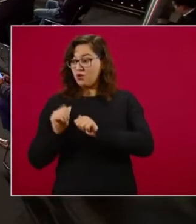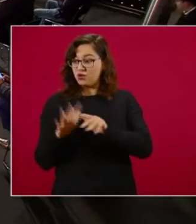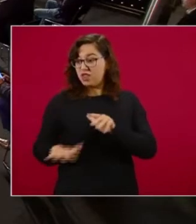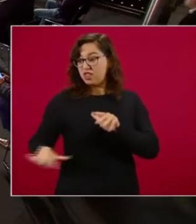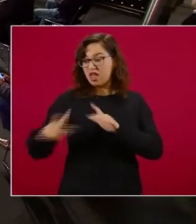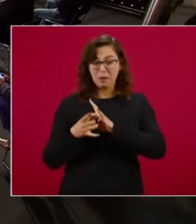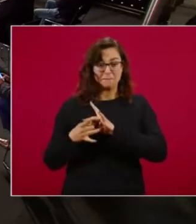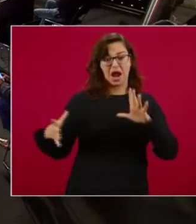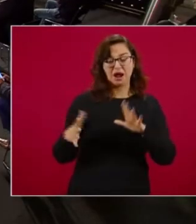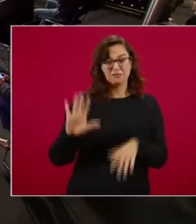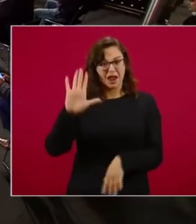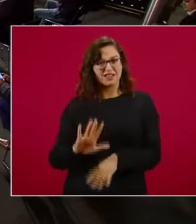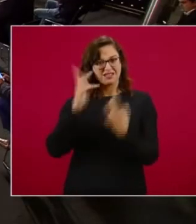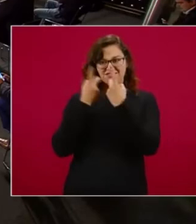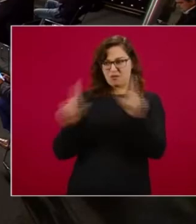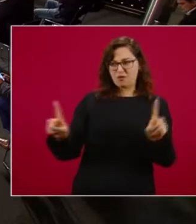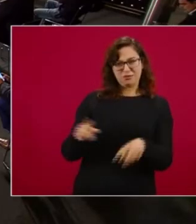antes.